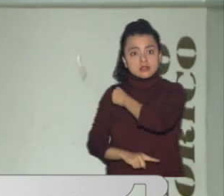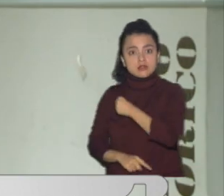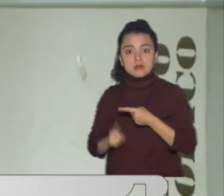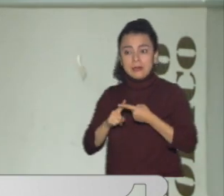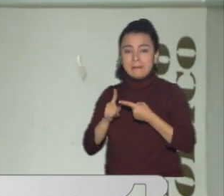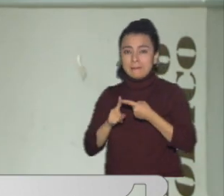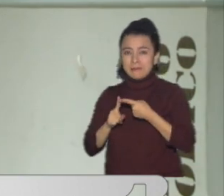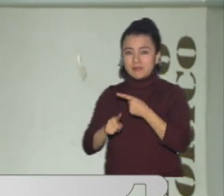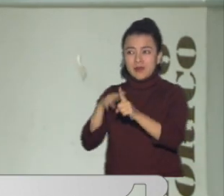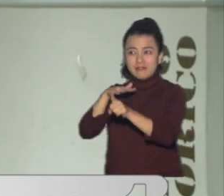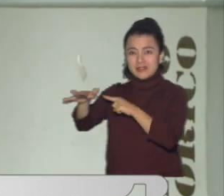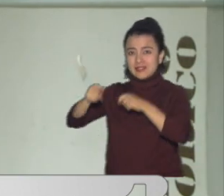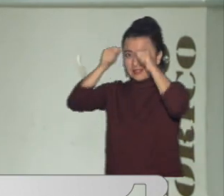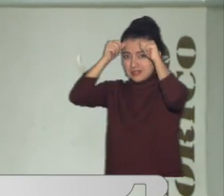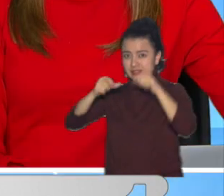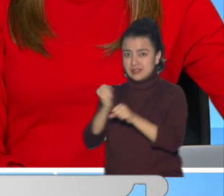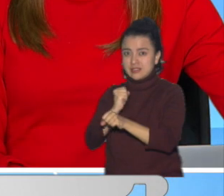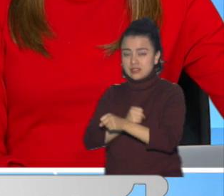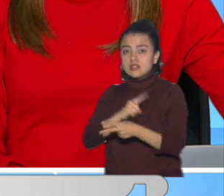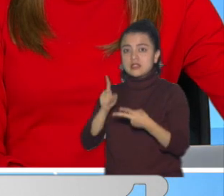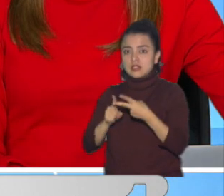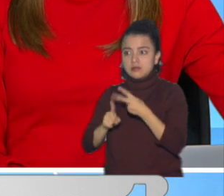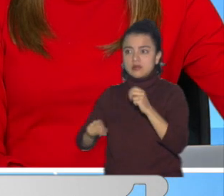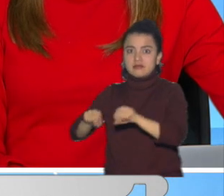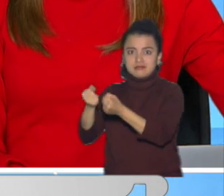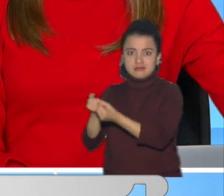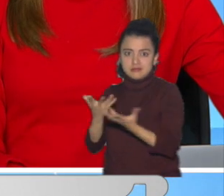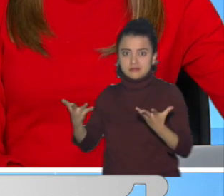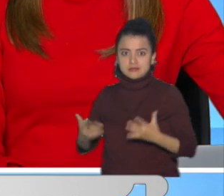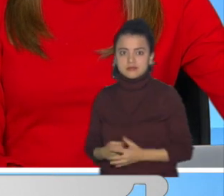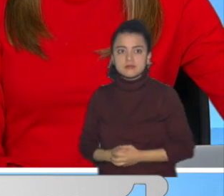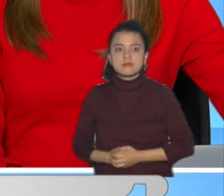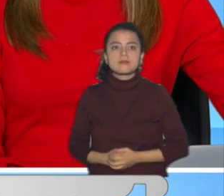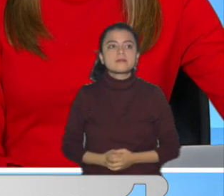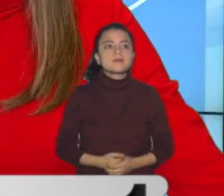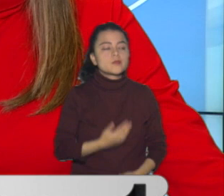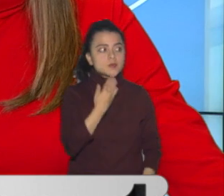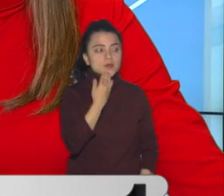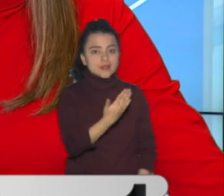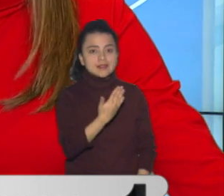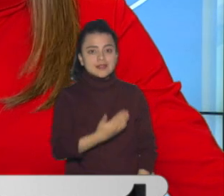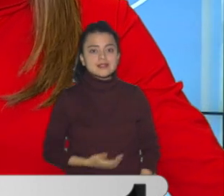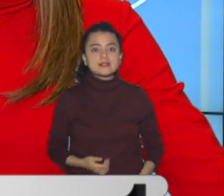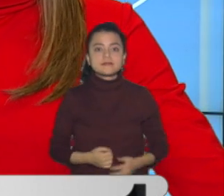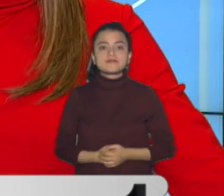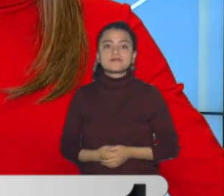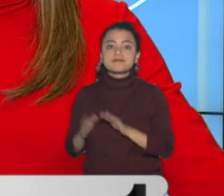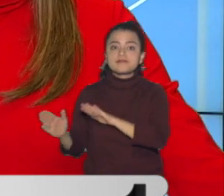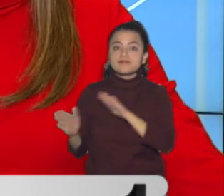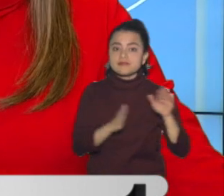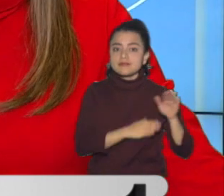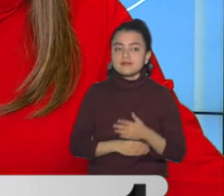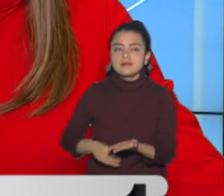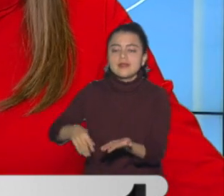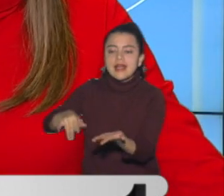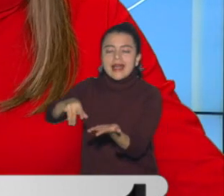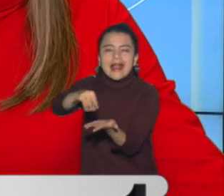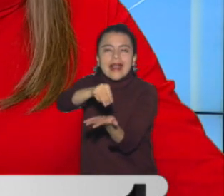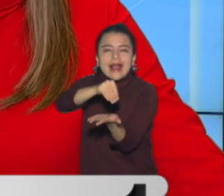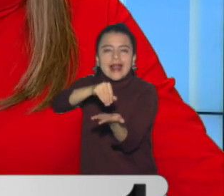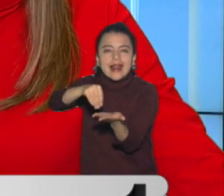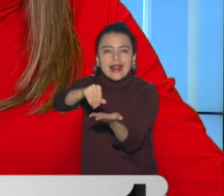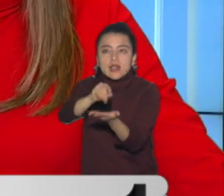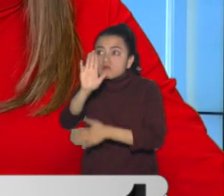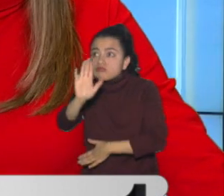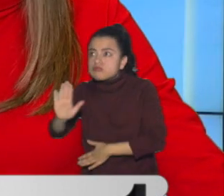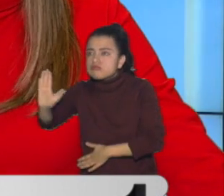información desde el centro de Cali, Sebastián Bedoya, Noticentro 1 CM. Sebastián, muchas gracias. Y en el Atlántico, un uniformado de la policía